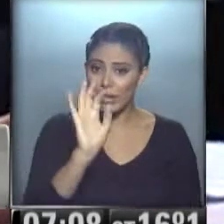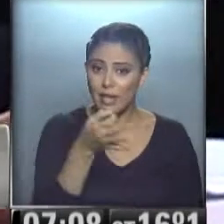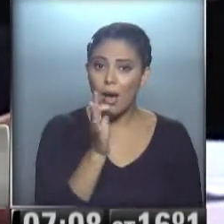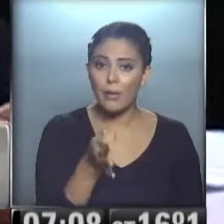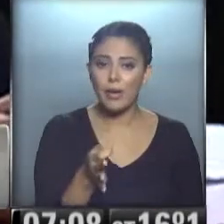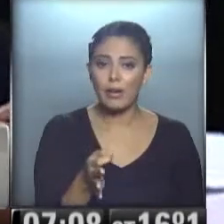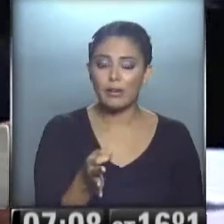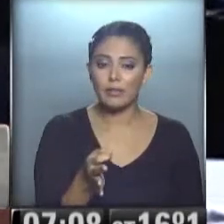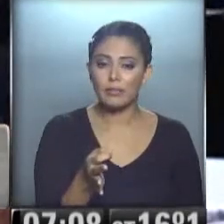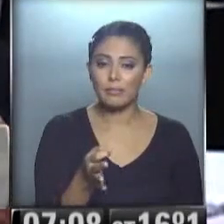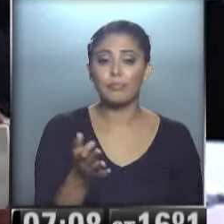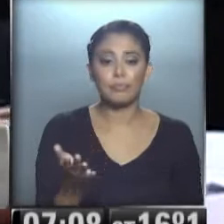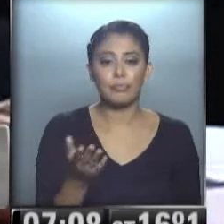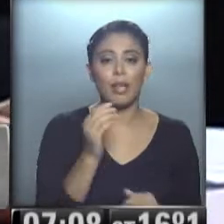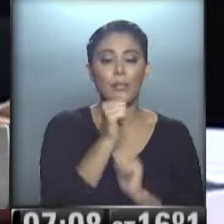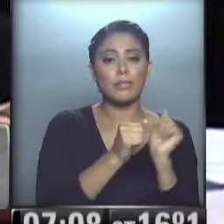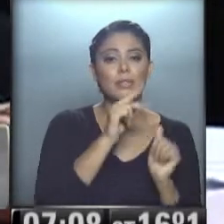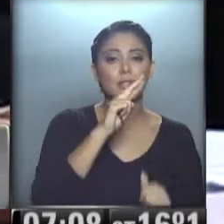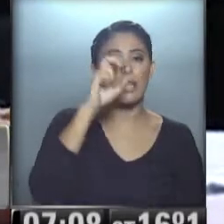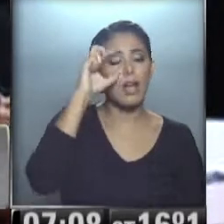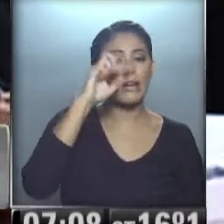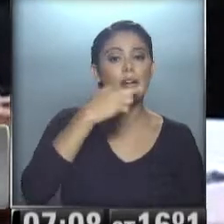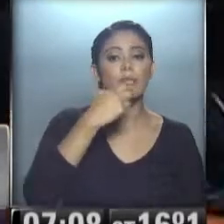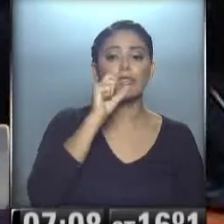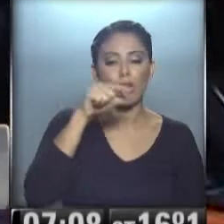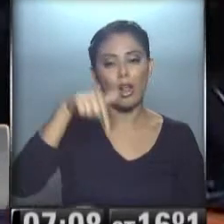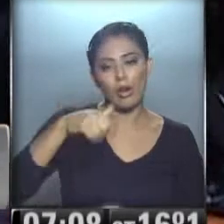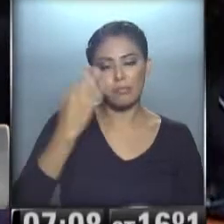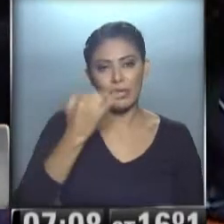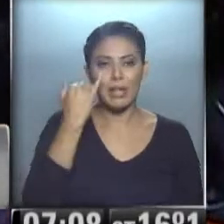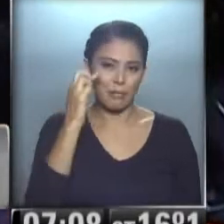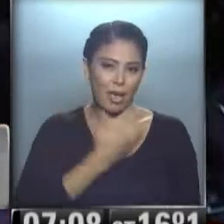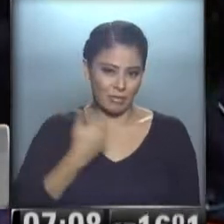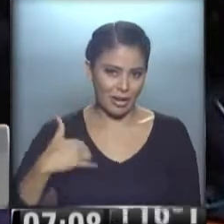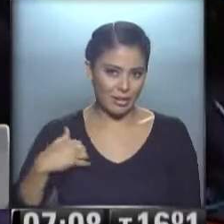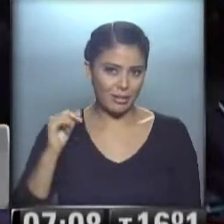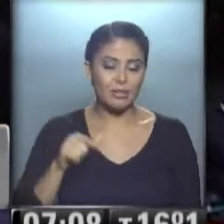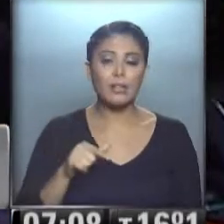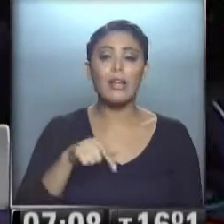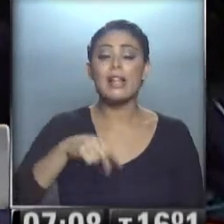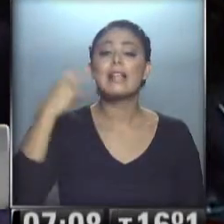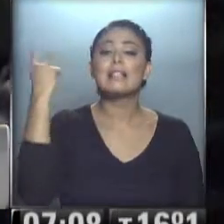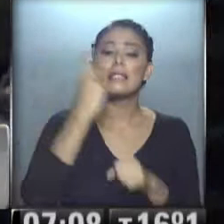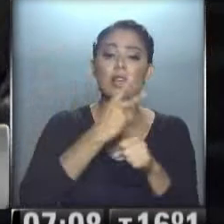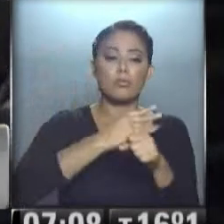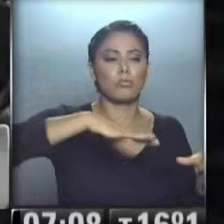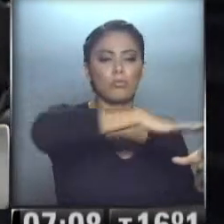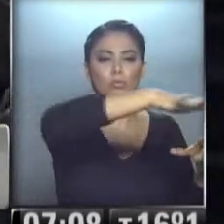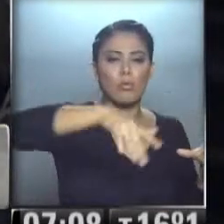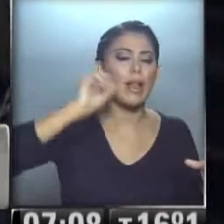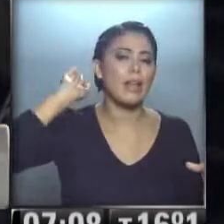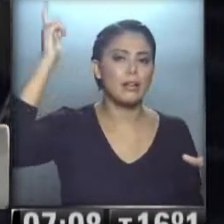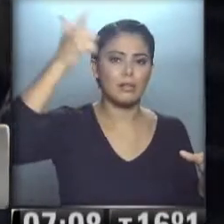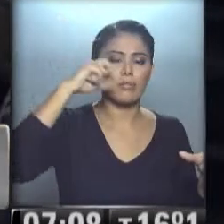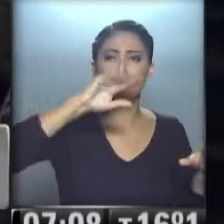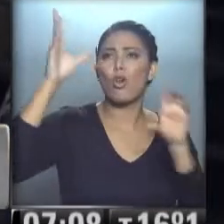que Repsol, y en este caso YPF ya Argentina, tiene el segundo yacimiento de gas shale